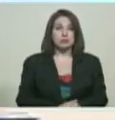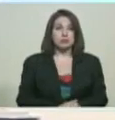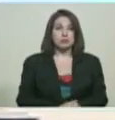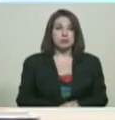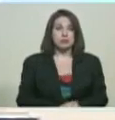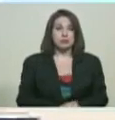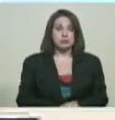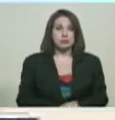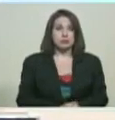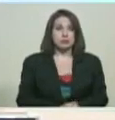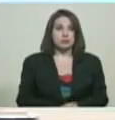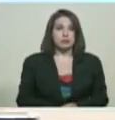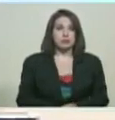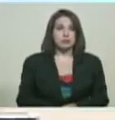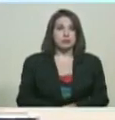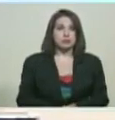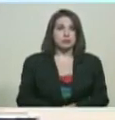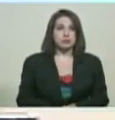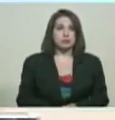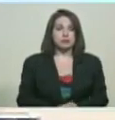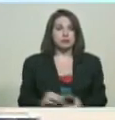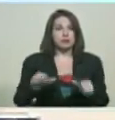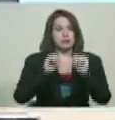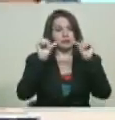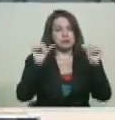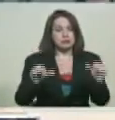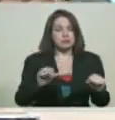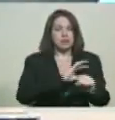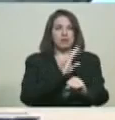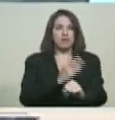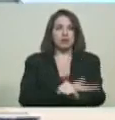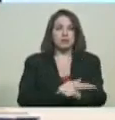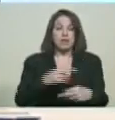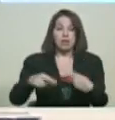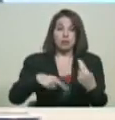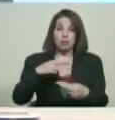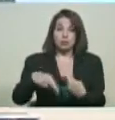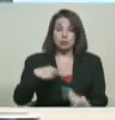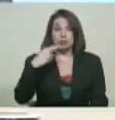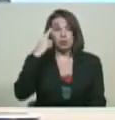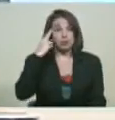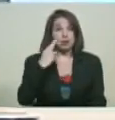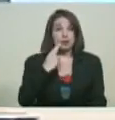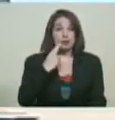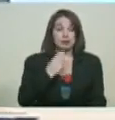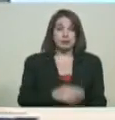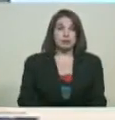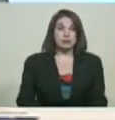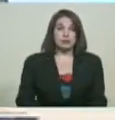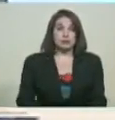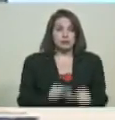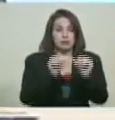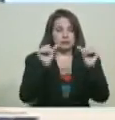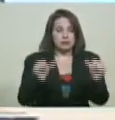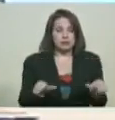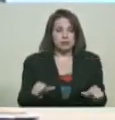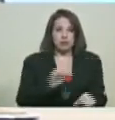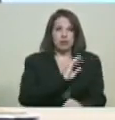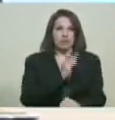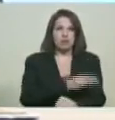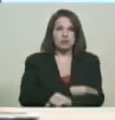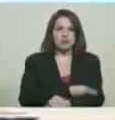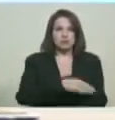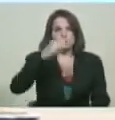las grandes tareas del sistema de fuerzas de la revolución bolivariana sistema de fuerzas civiles políticas